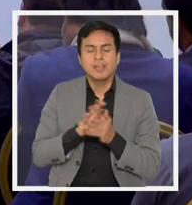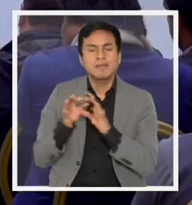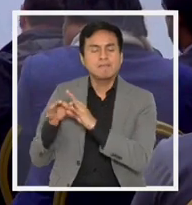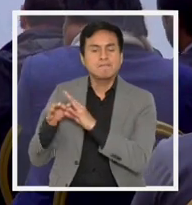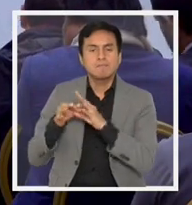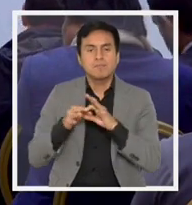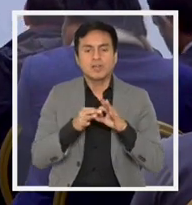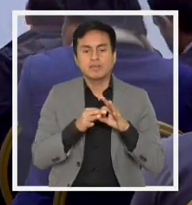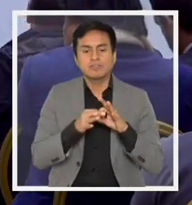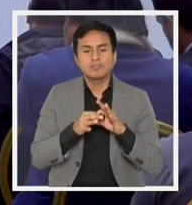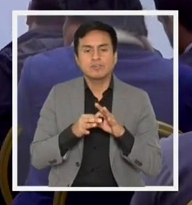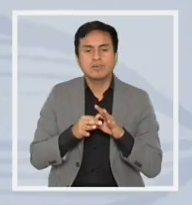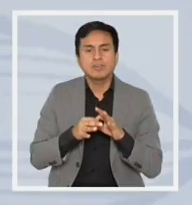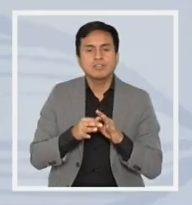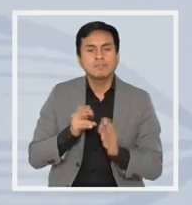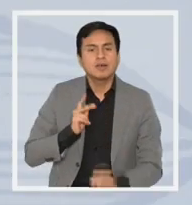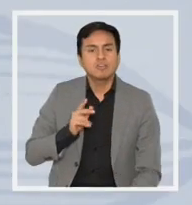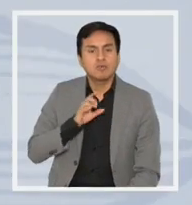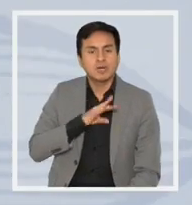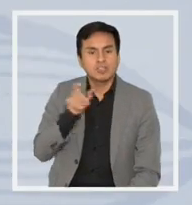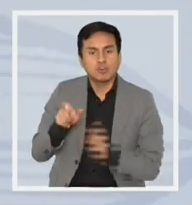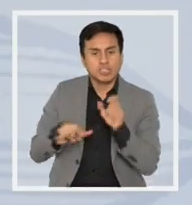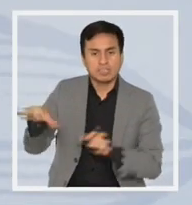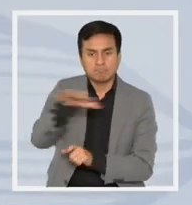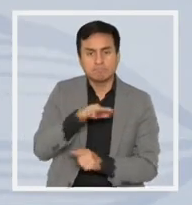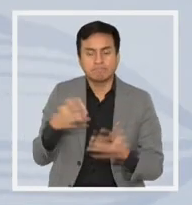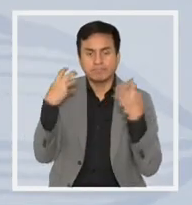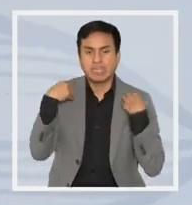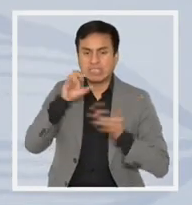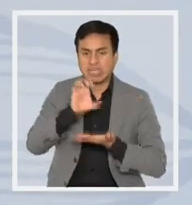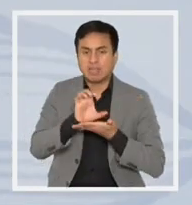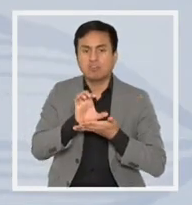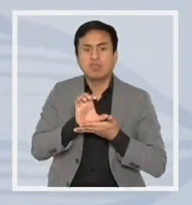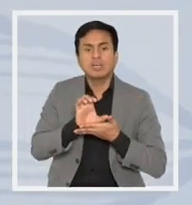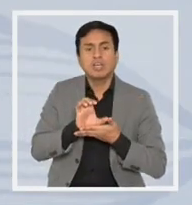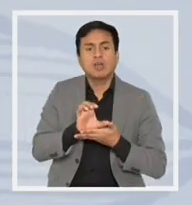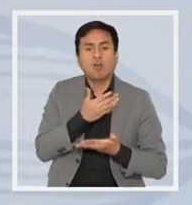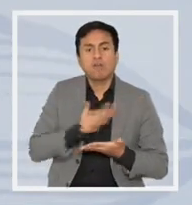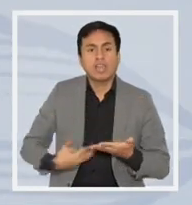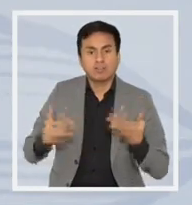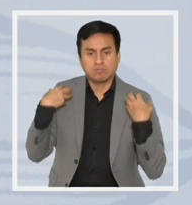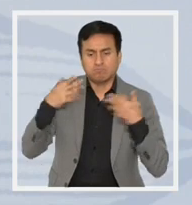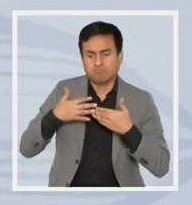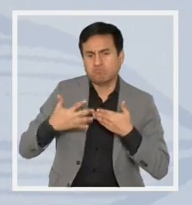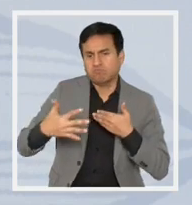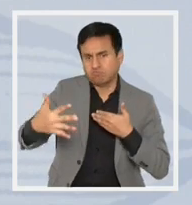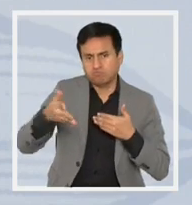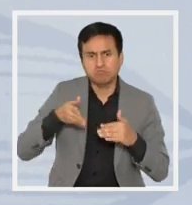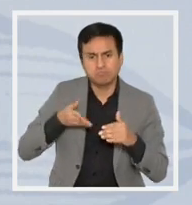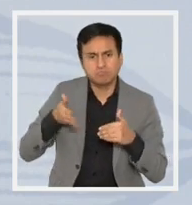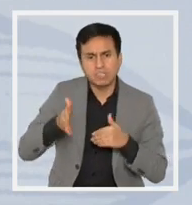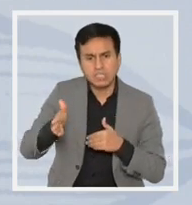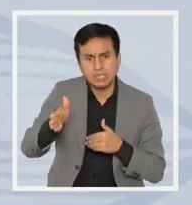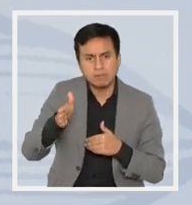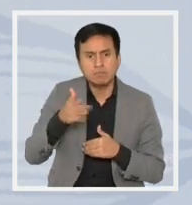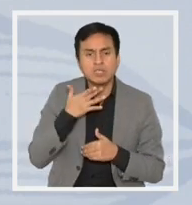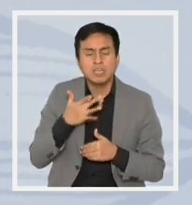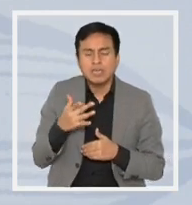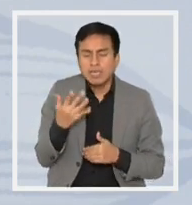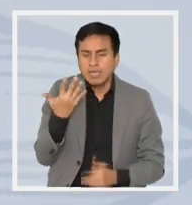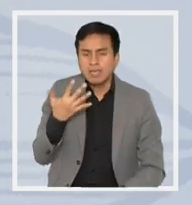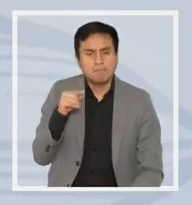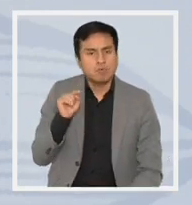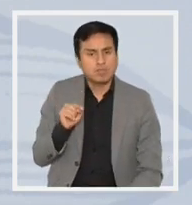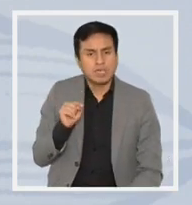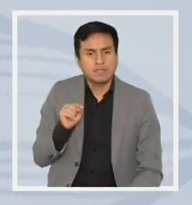Por eso, estimados compatriotas, estamos ante una tarea de Estado que va a trascender al gobierno de turno. Y por eso es